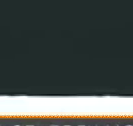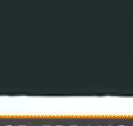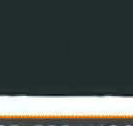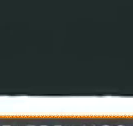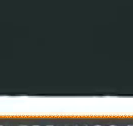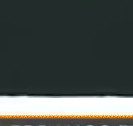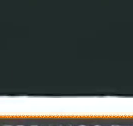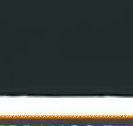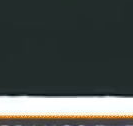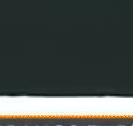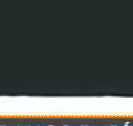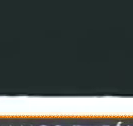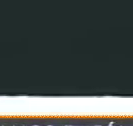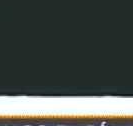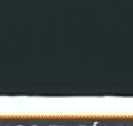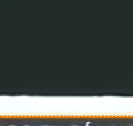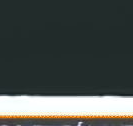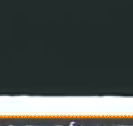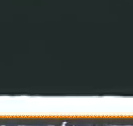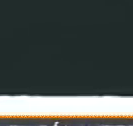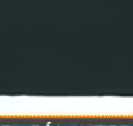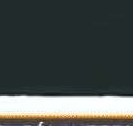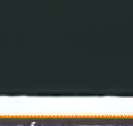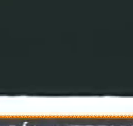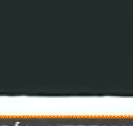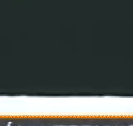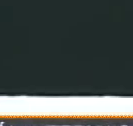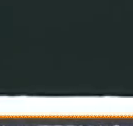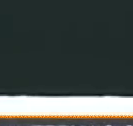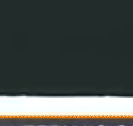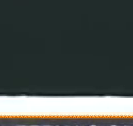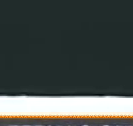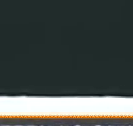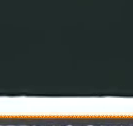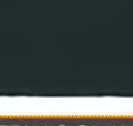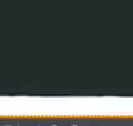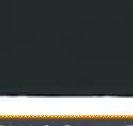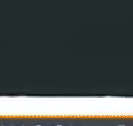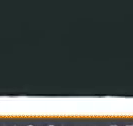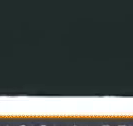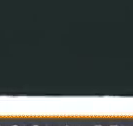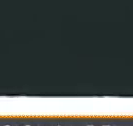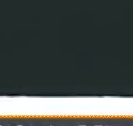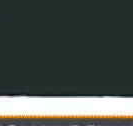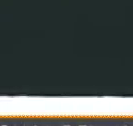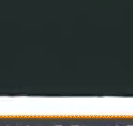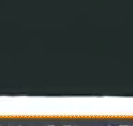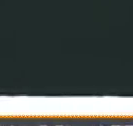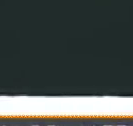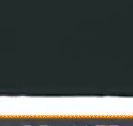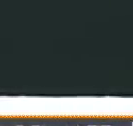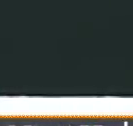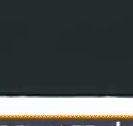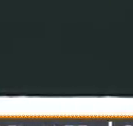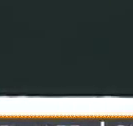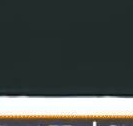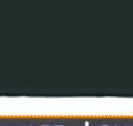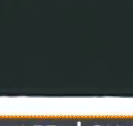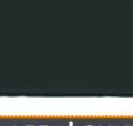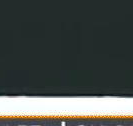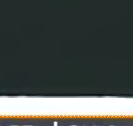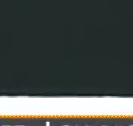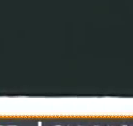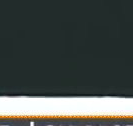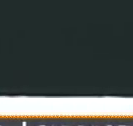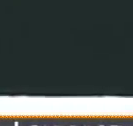Julio León Heredia, Freddy Alirio Bernal Rosales, el rey antimafia en el